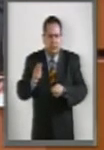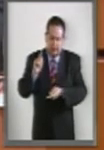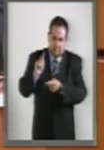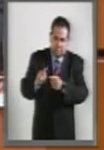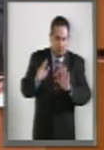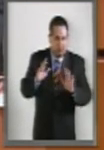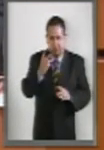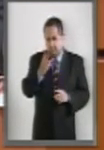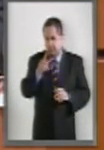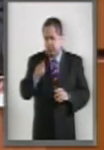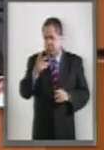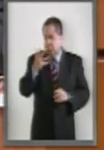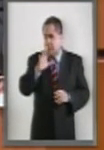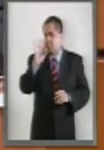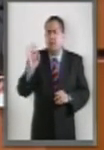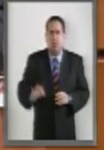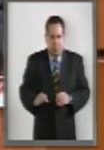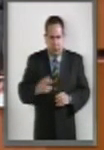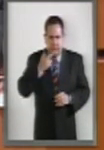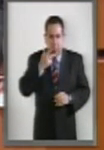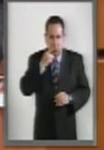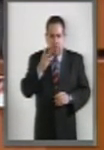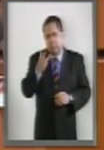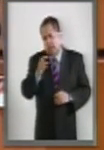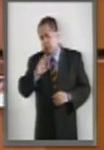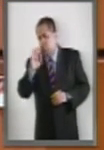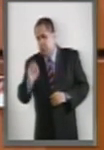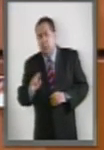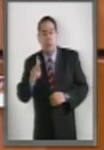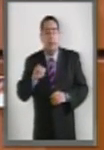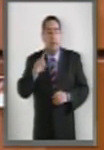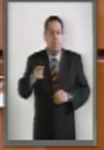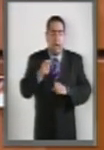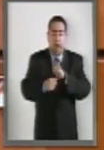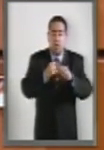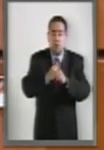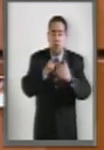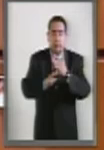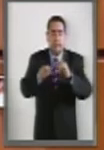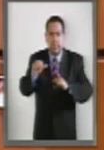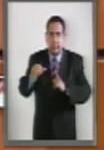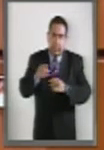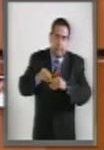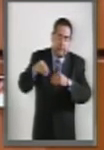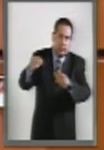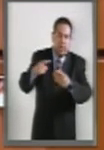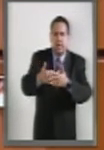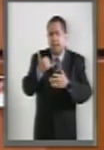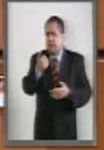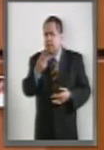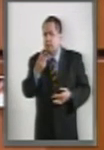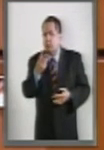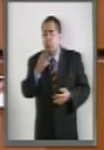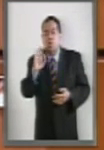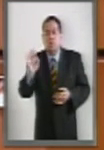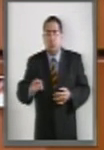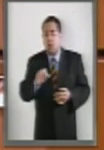de 3.5% a 3% del PIB para 2016, así como de 3%